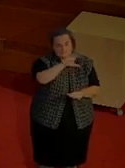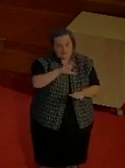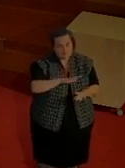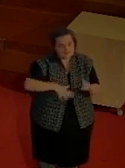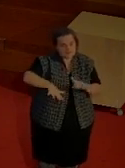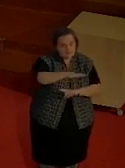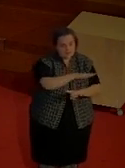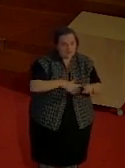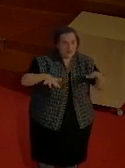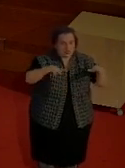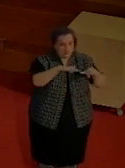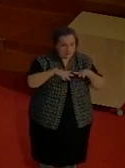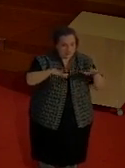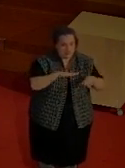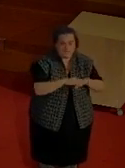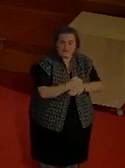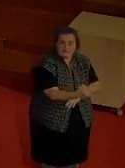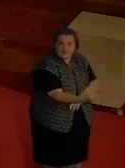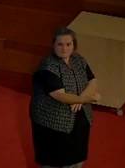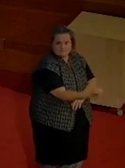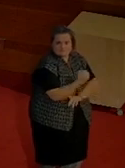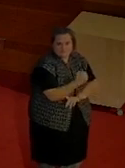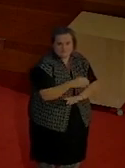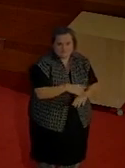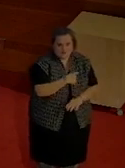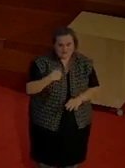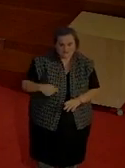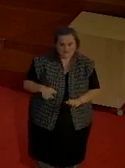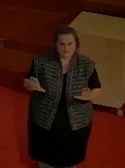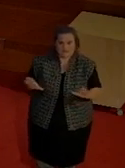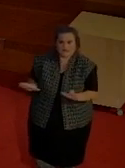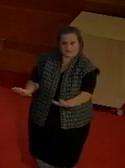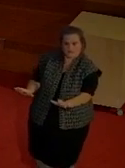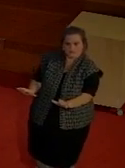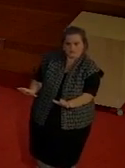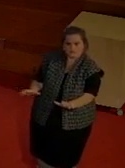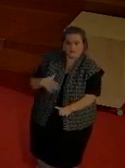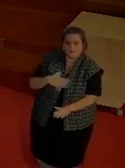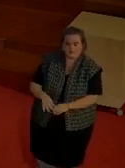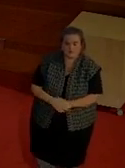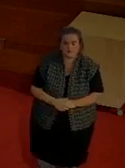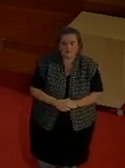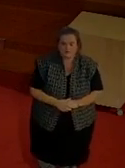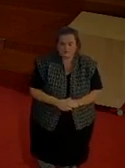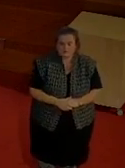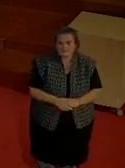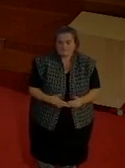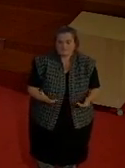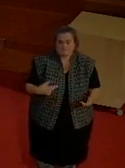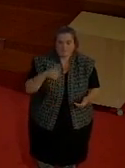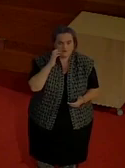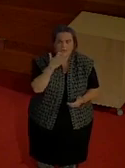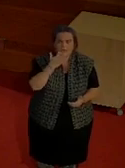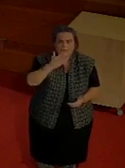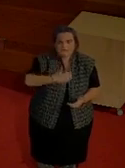zona para que le echen una mano a seguir conteniendo a China en su espacio natural estamos viendo en fin los ejemplos son infinitos